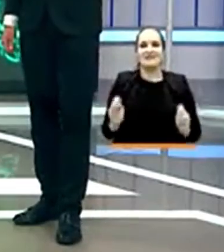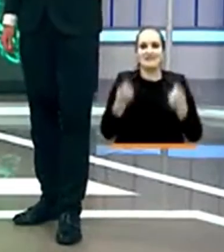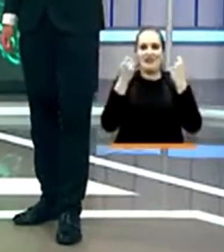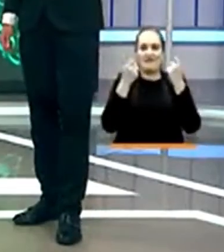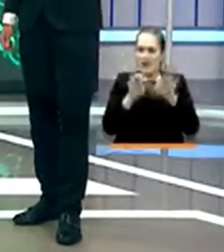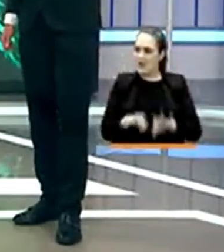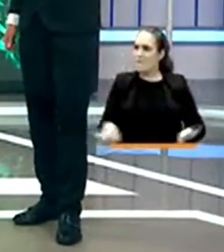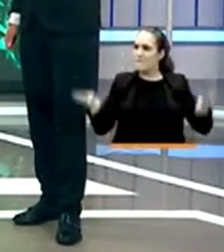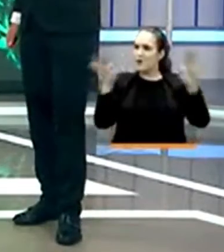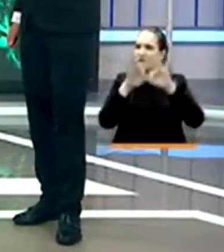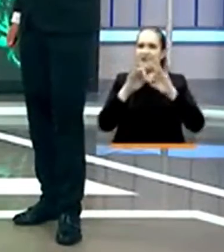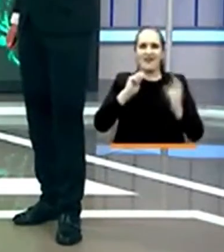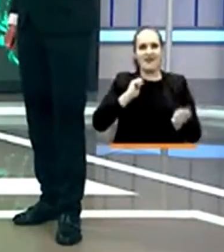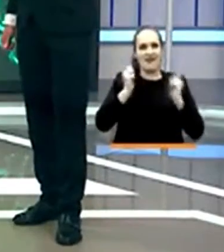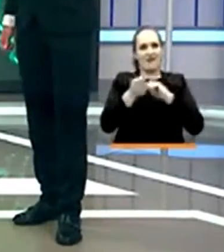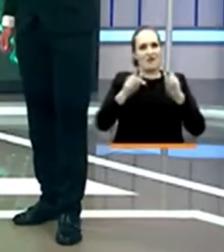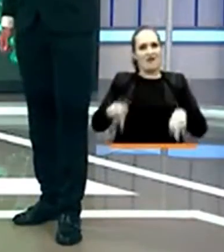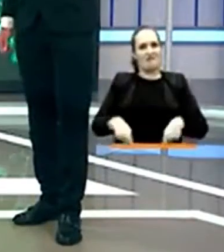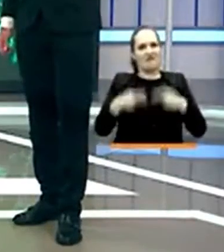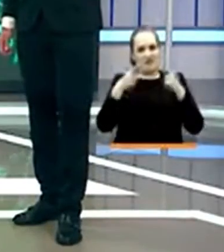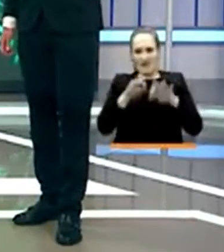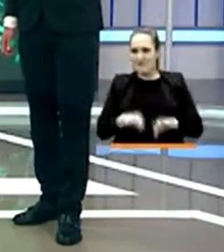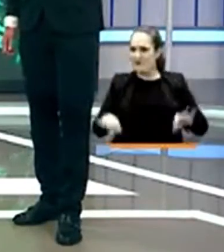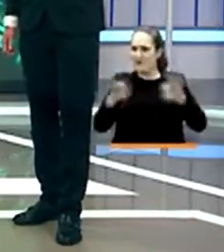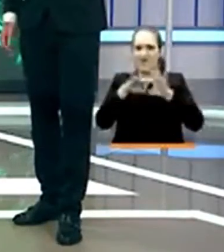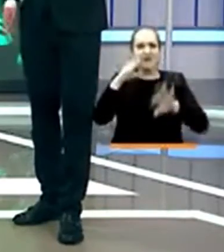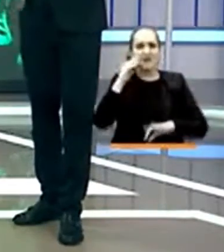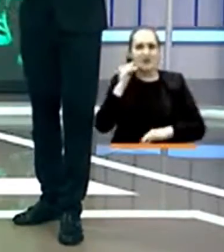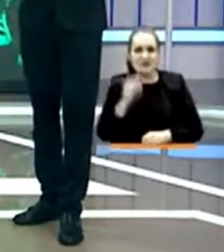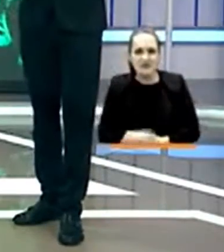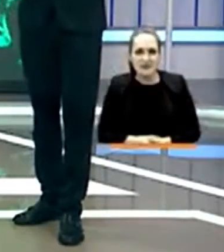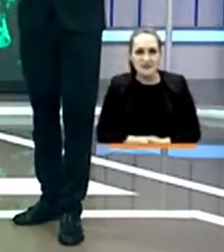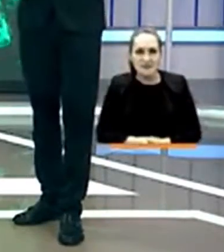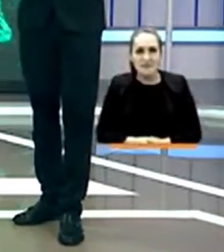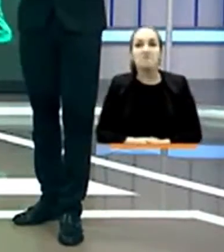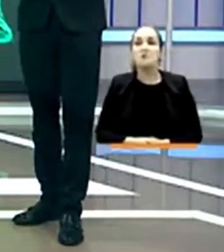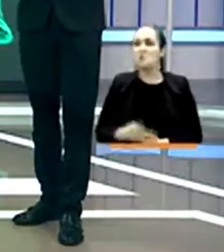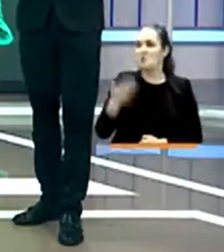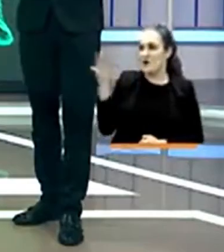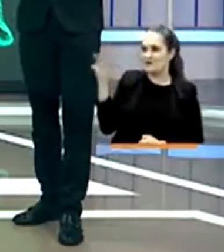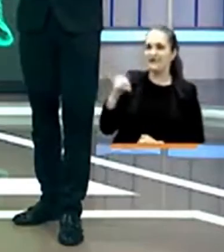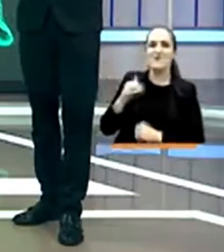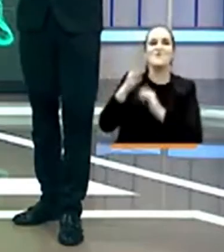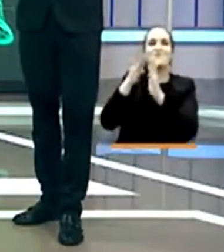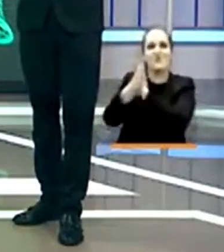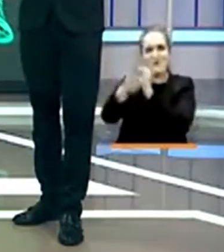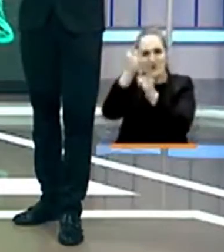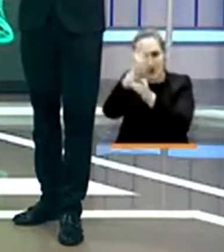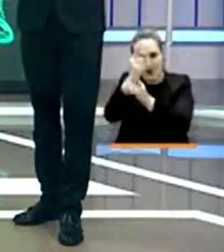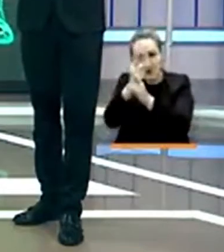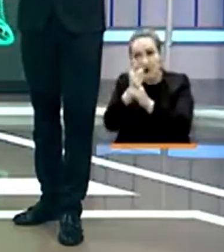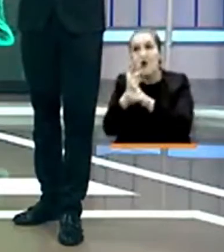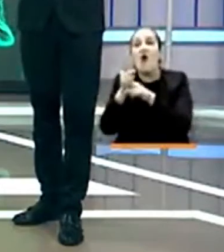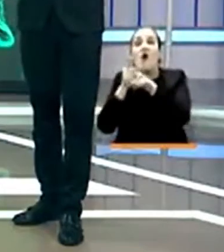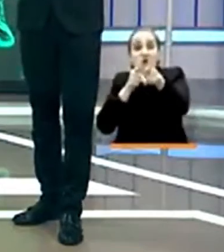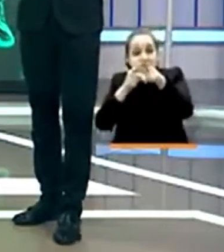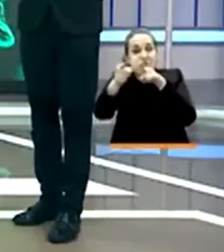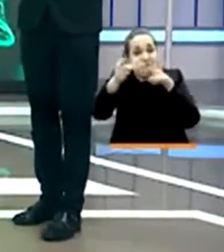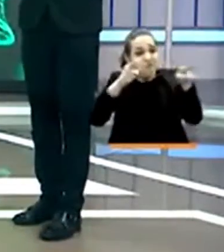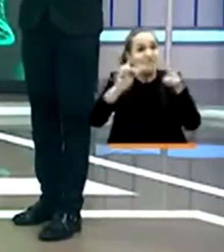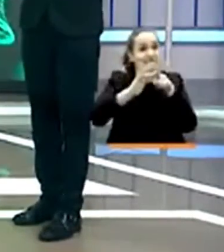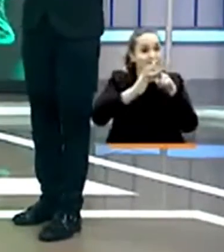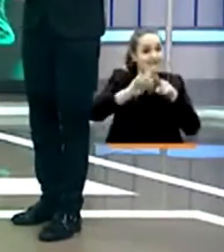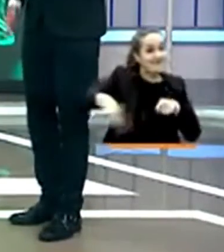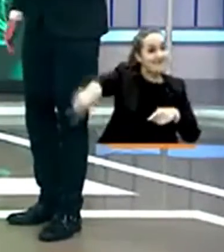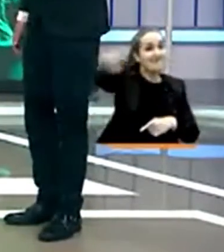forma diferente, ¿sabe? Pues, Daniela y televidentes, nuestra primera historia retrata lo que tal vez vivieron muchos de ustedes en